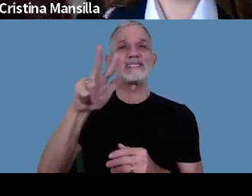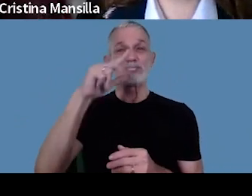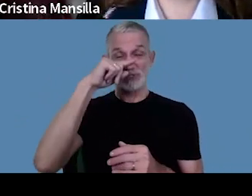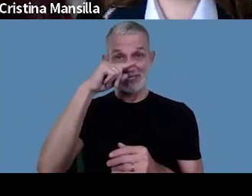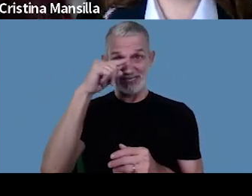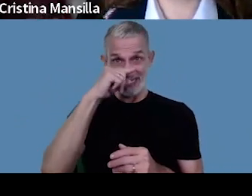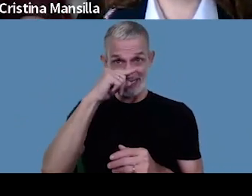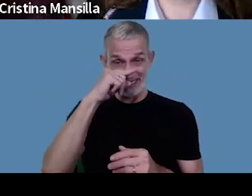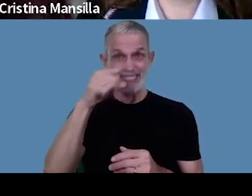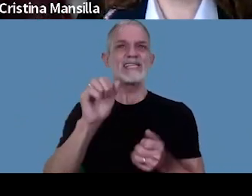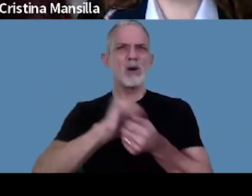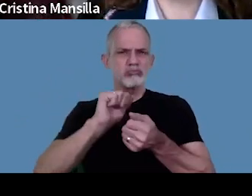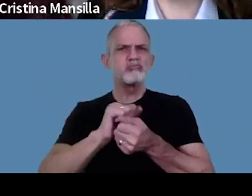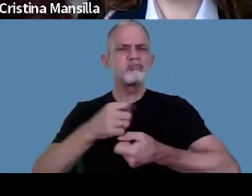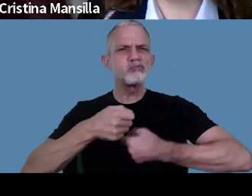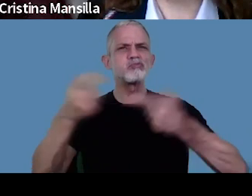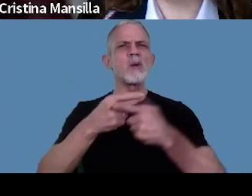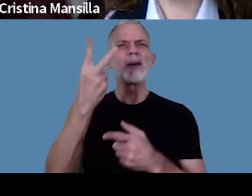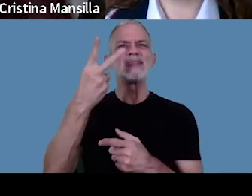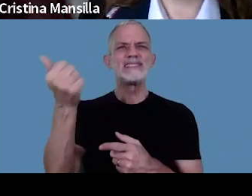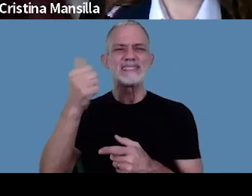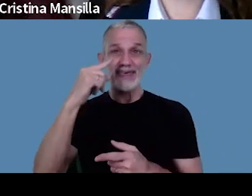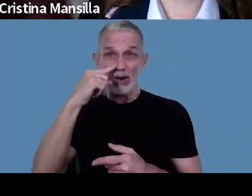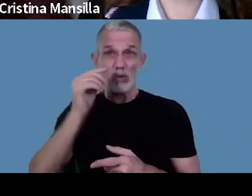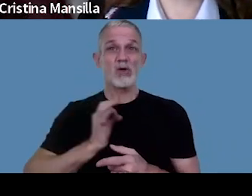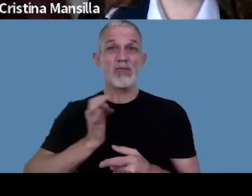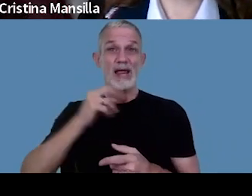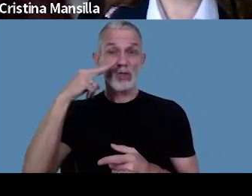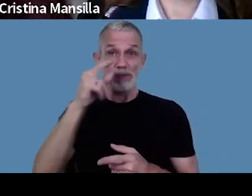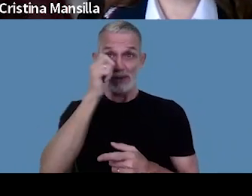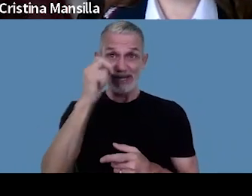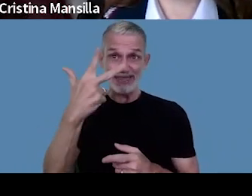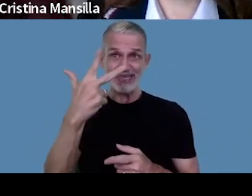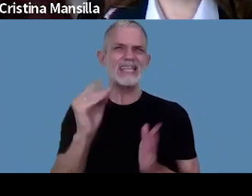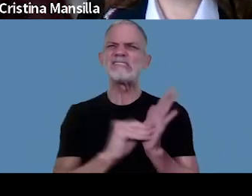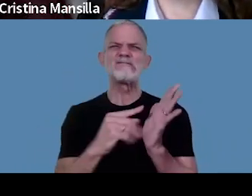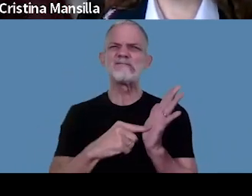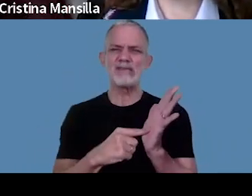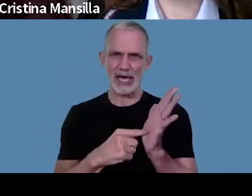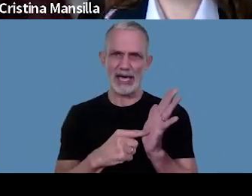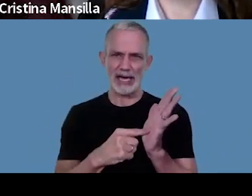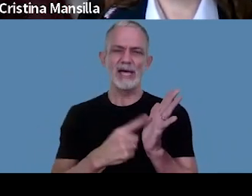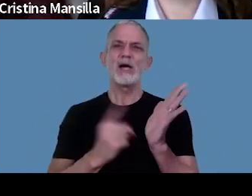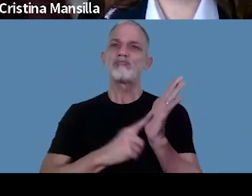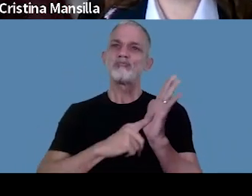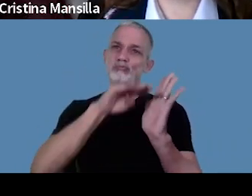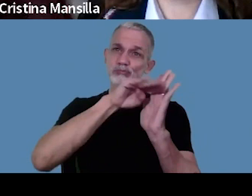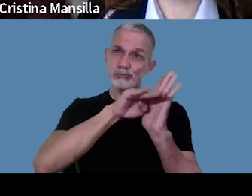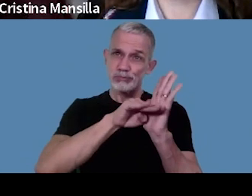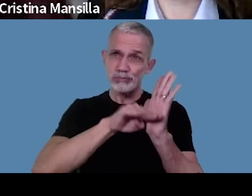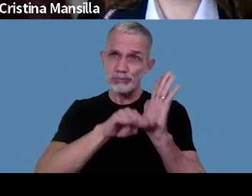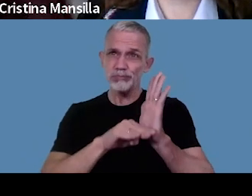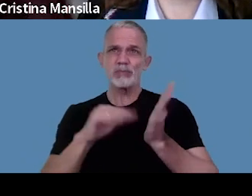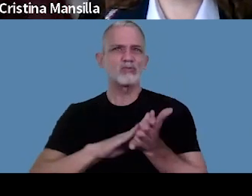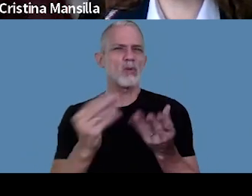5.377, publicada el 26 de junio de 2023, establece la reglamentación respecto de